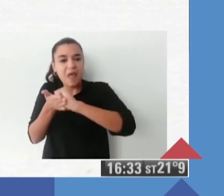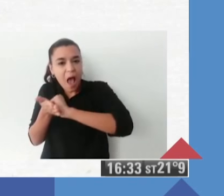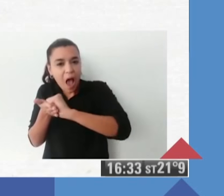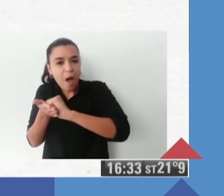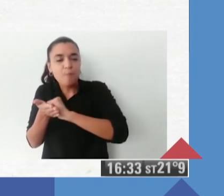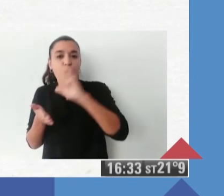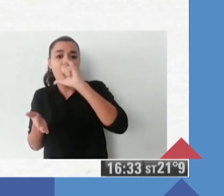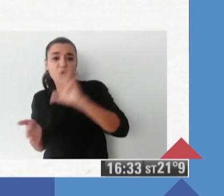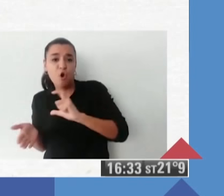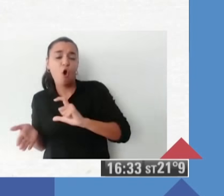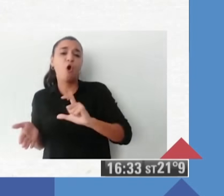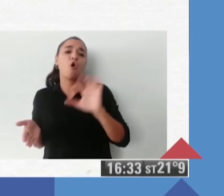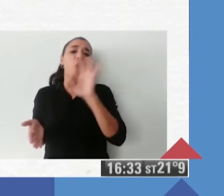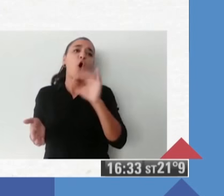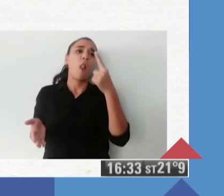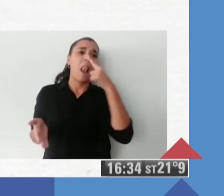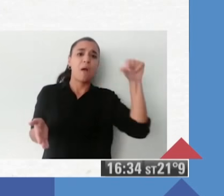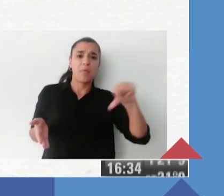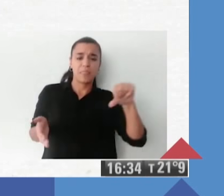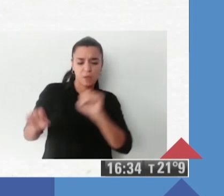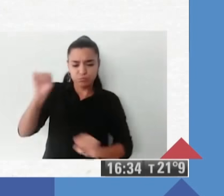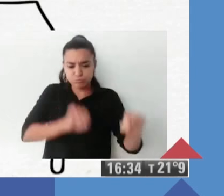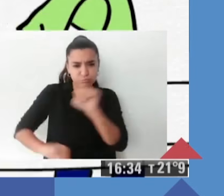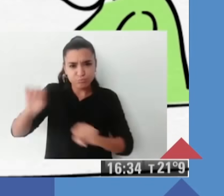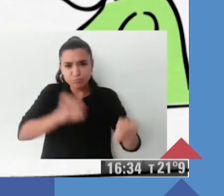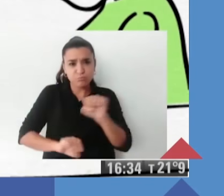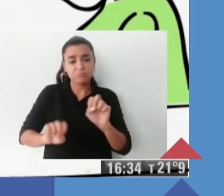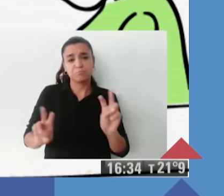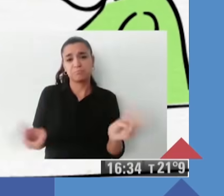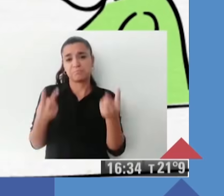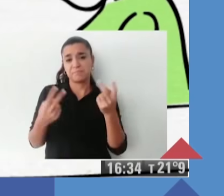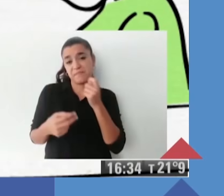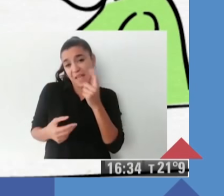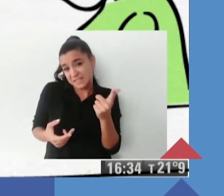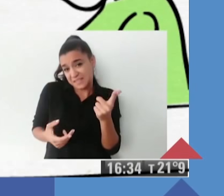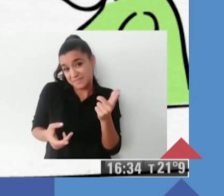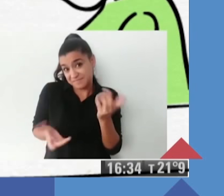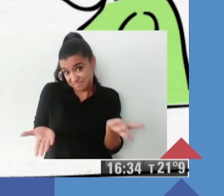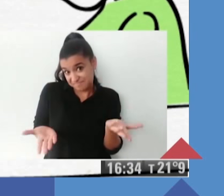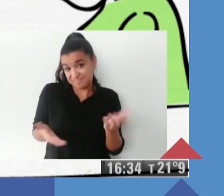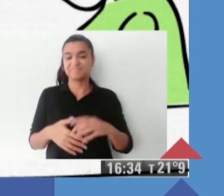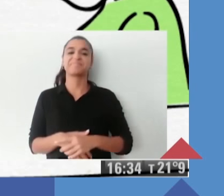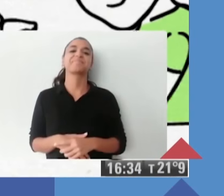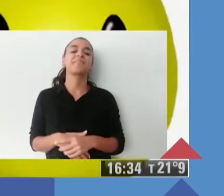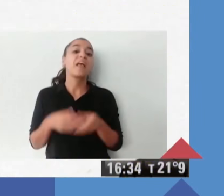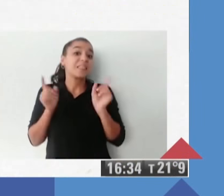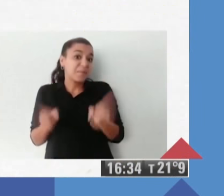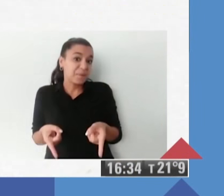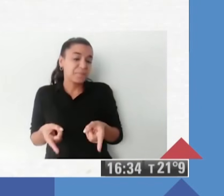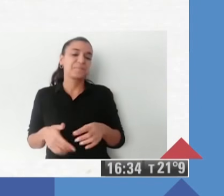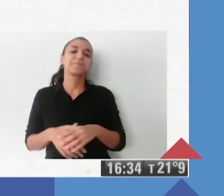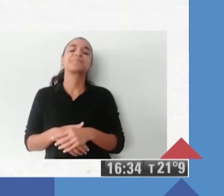trapo humedecido con alcohol o lavandina diluidos. Los destruimos. Fácil, ¿no?